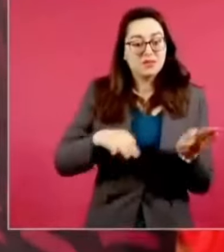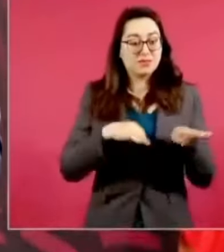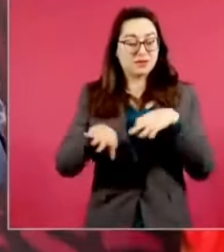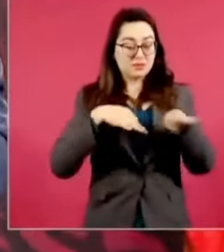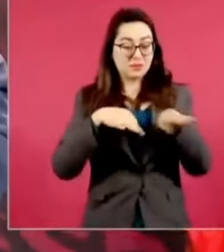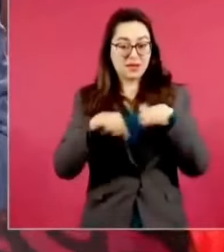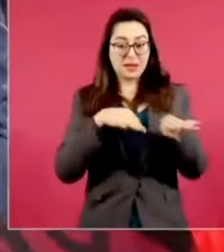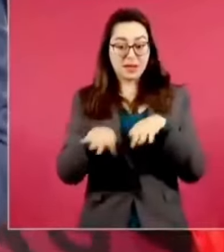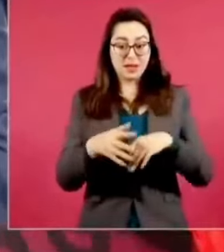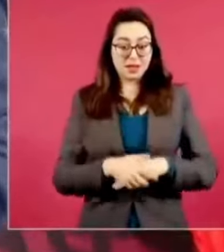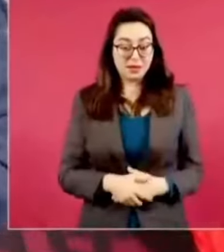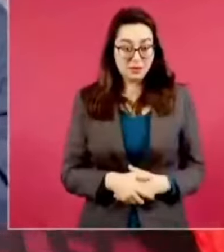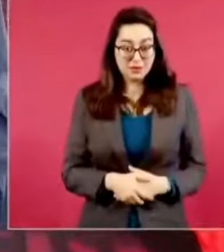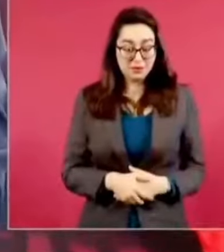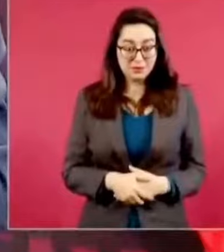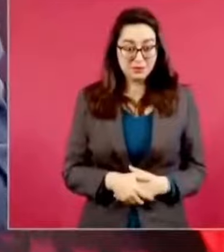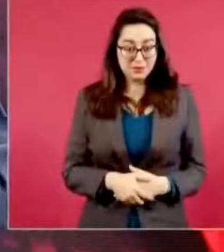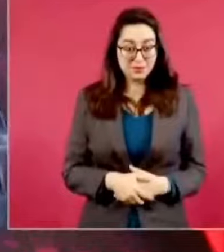el que son